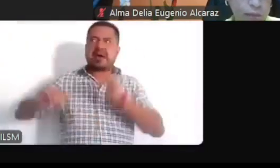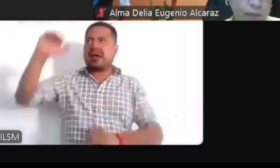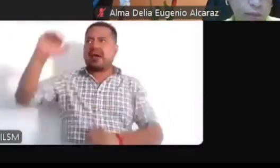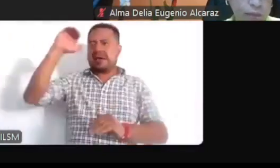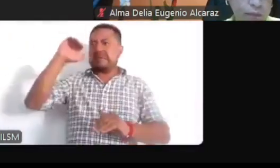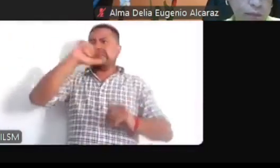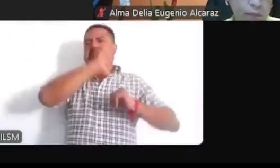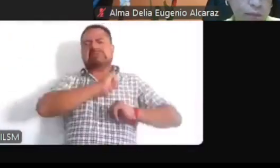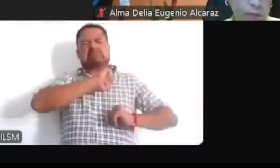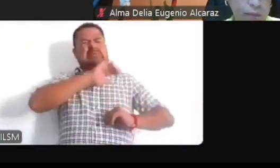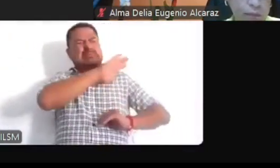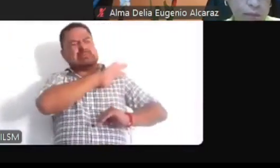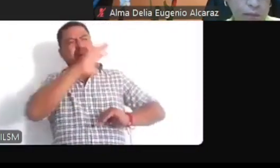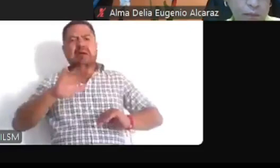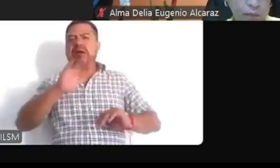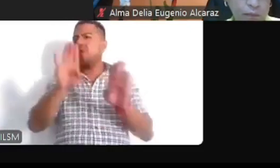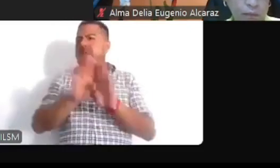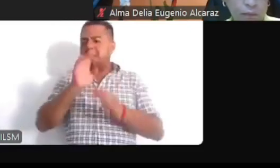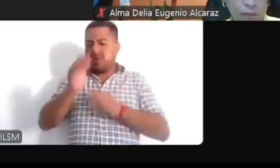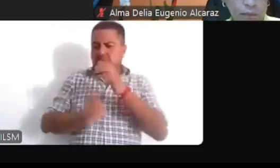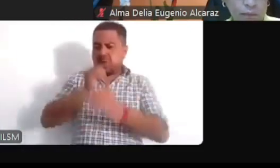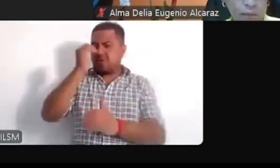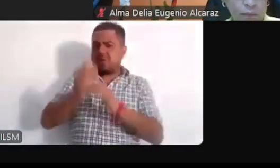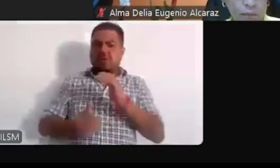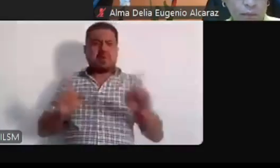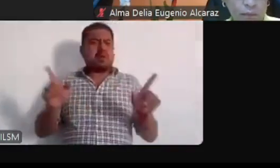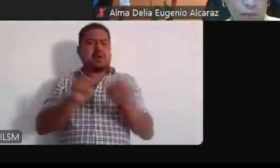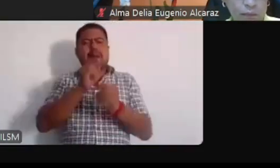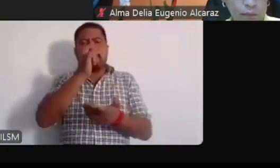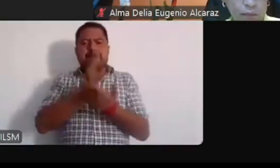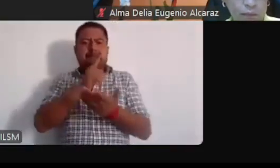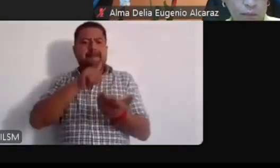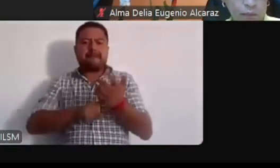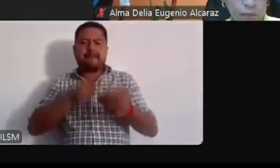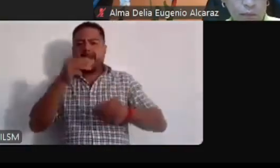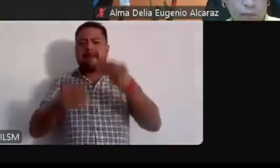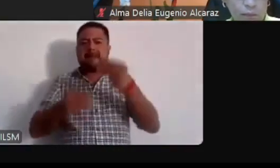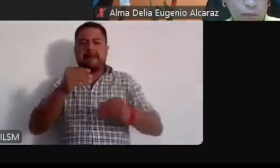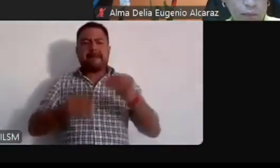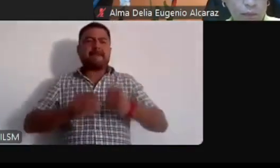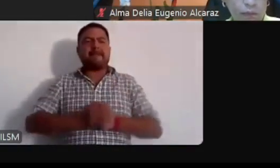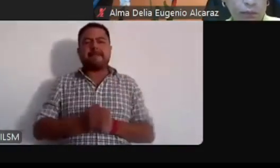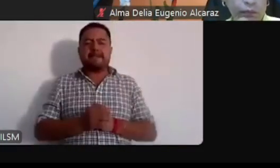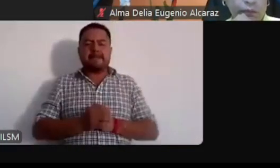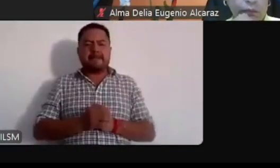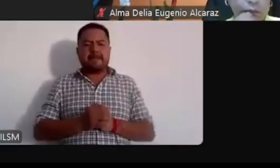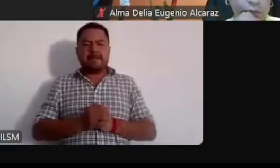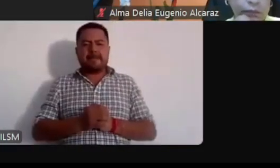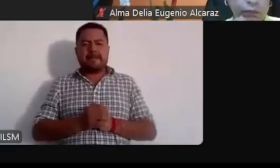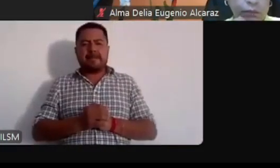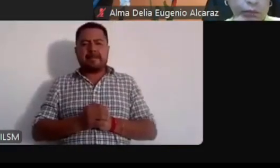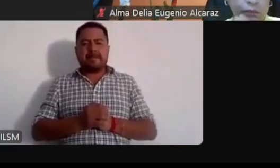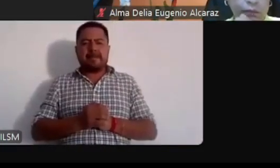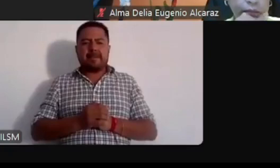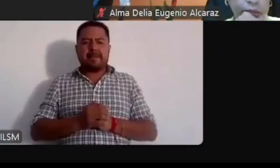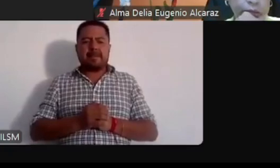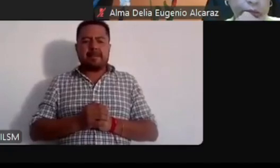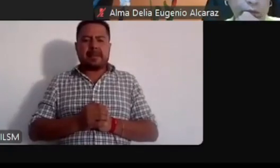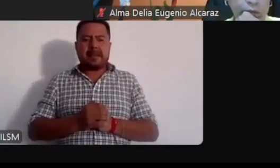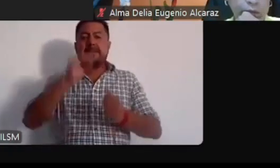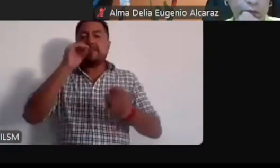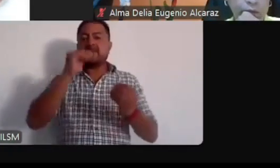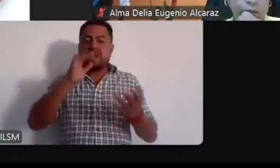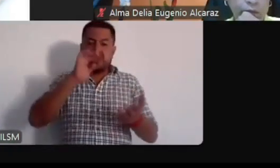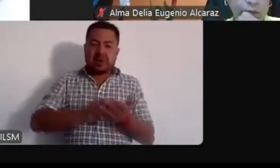ejecutoriado y su archivo como concluido es la cuenta magistrada presidenta magistrada magistrado Muchas